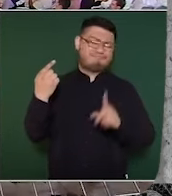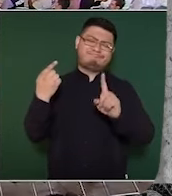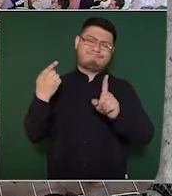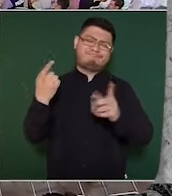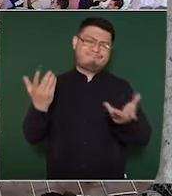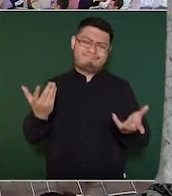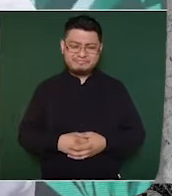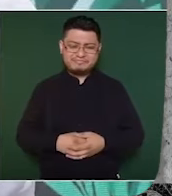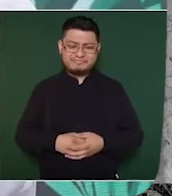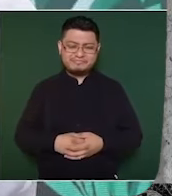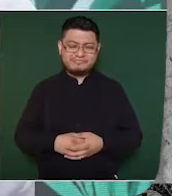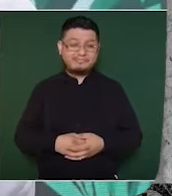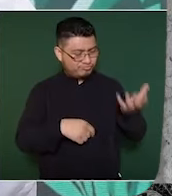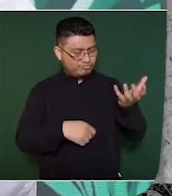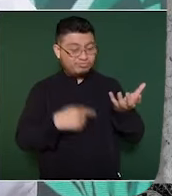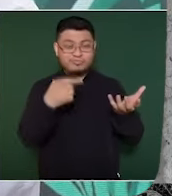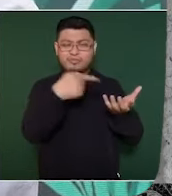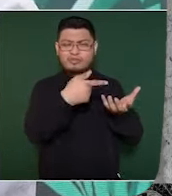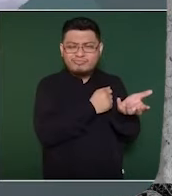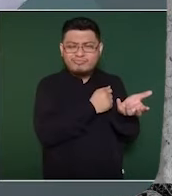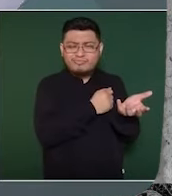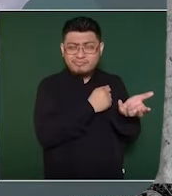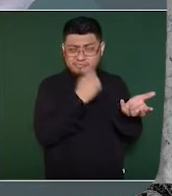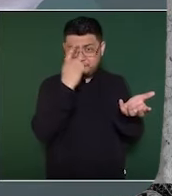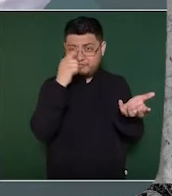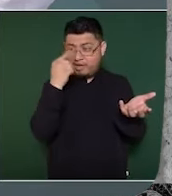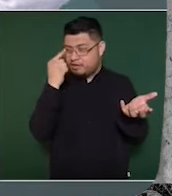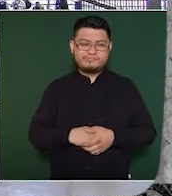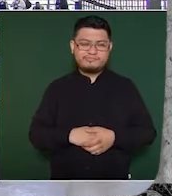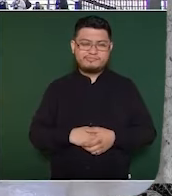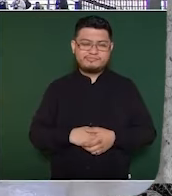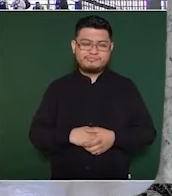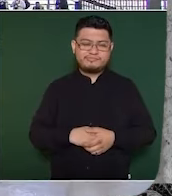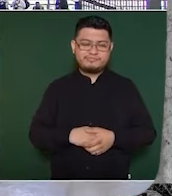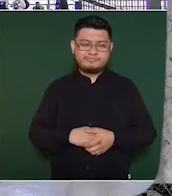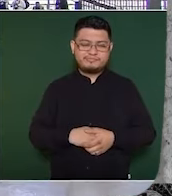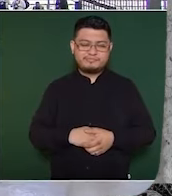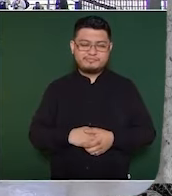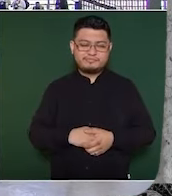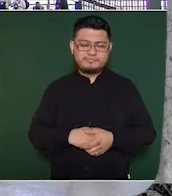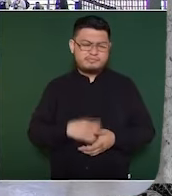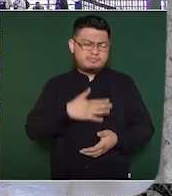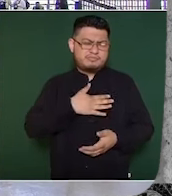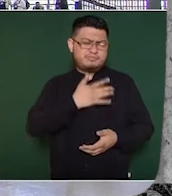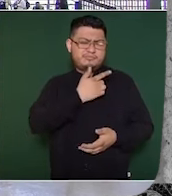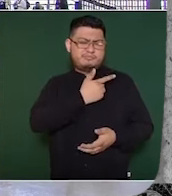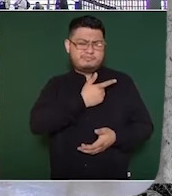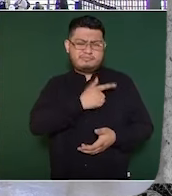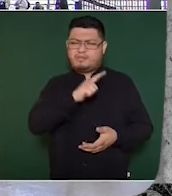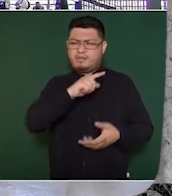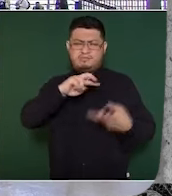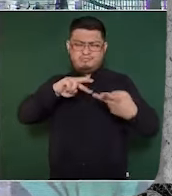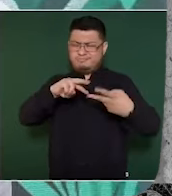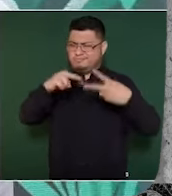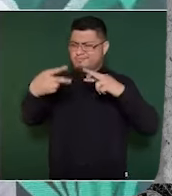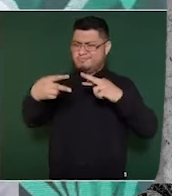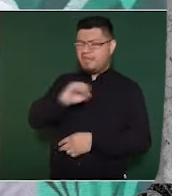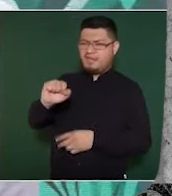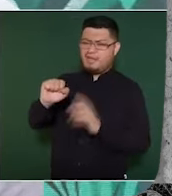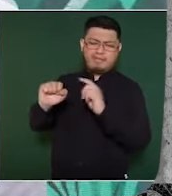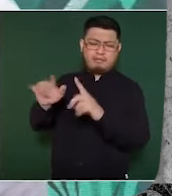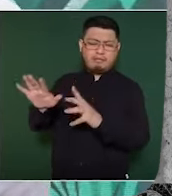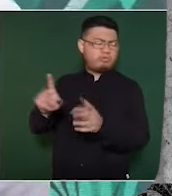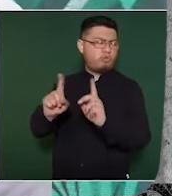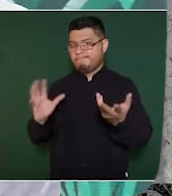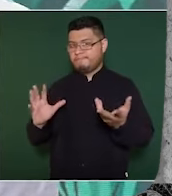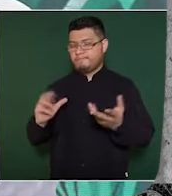fácil encontrar un pueblo. Digo, no es chauvinismo. No me gusta lo otro, lo opuesto, decir malinchismo.